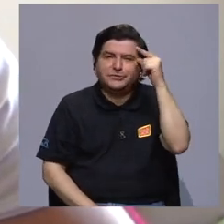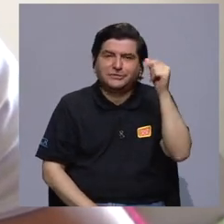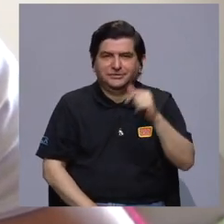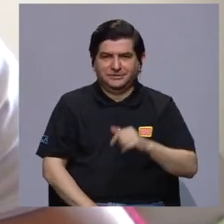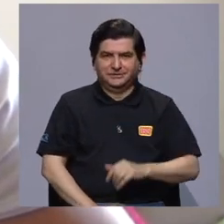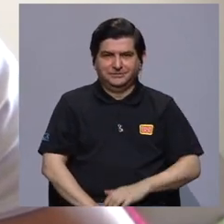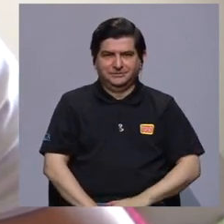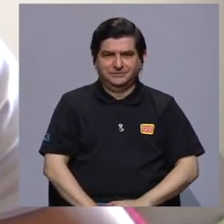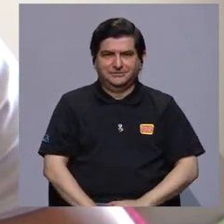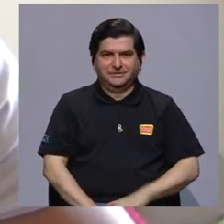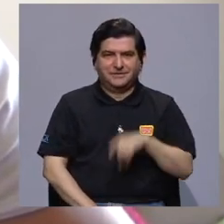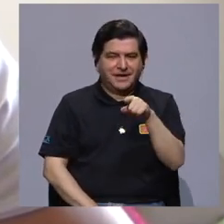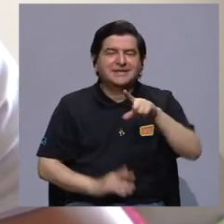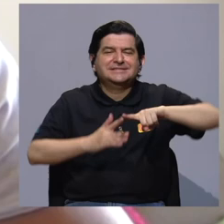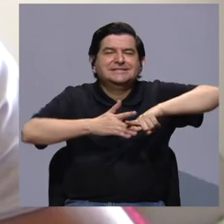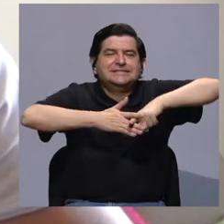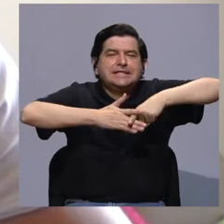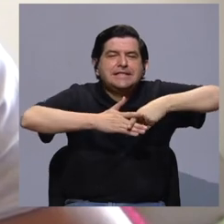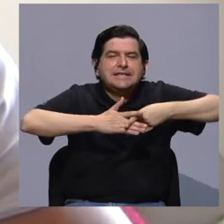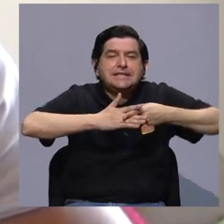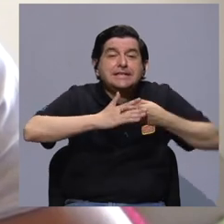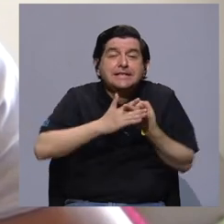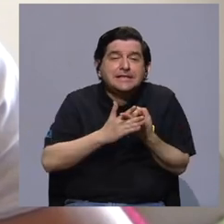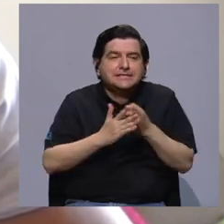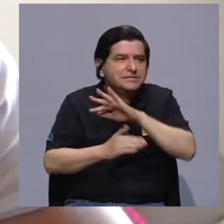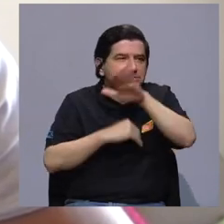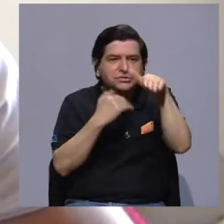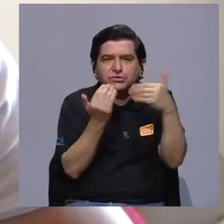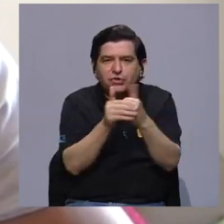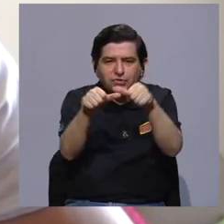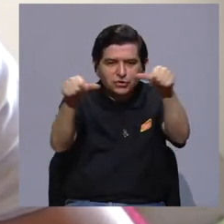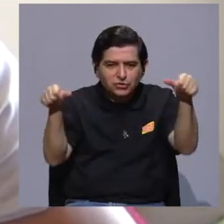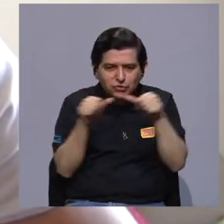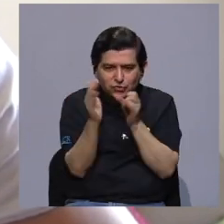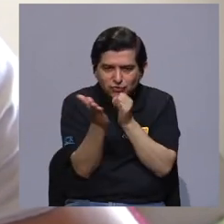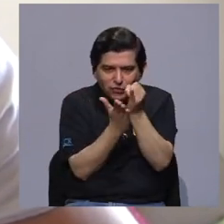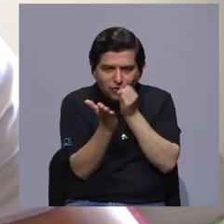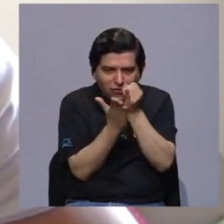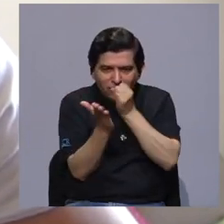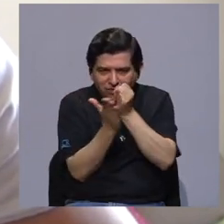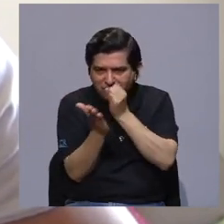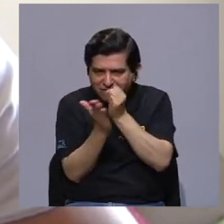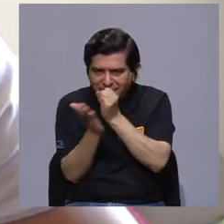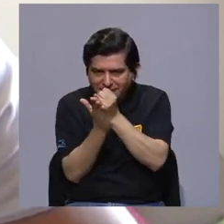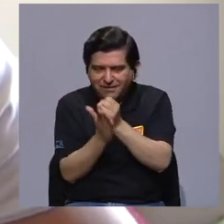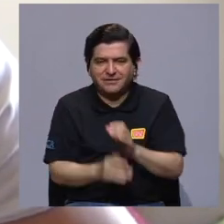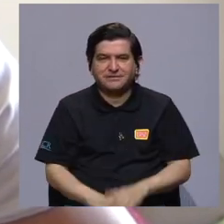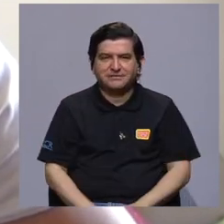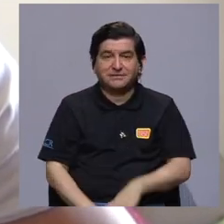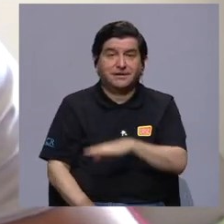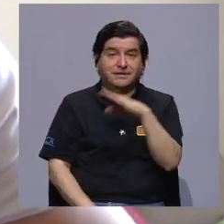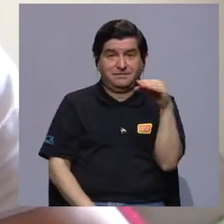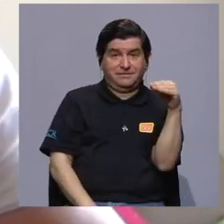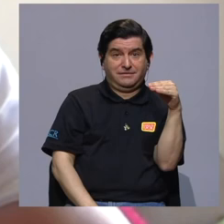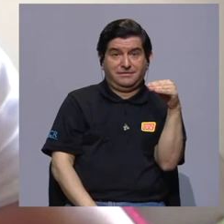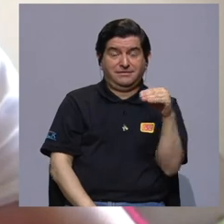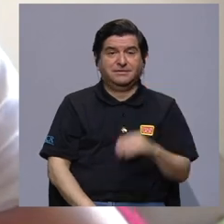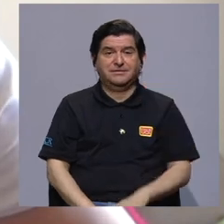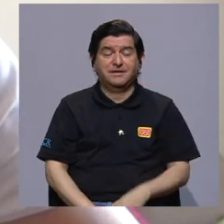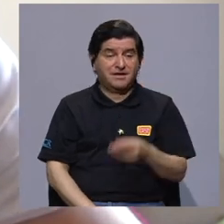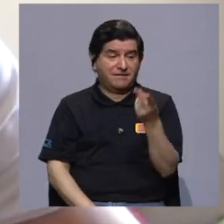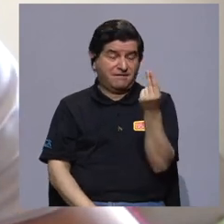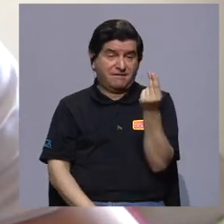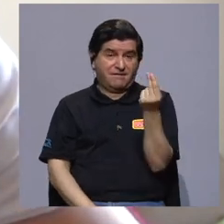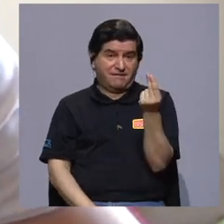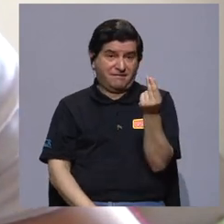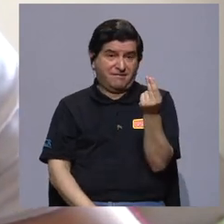Obviamente este es el inicio de toda una área de investigación, y pues